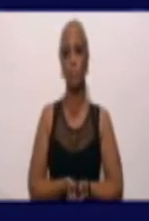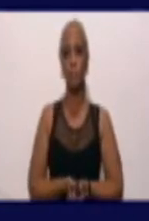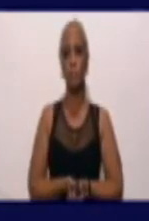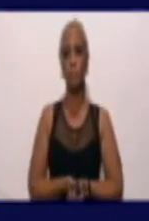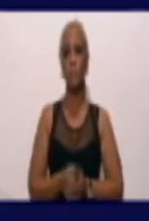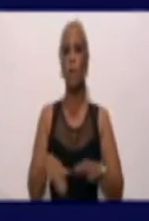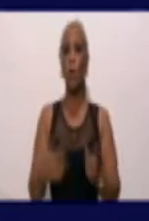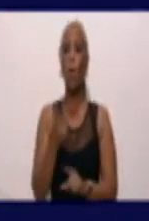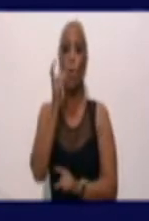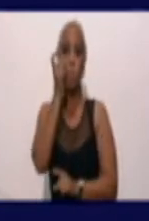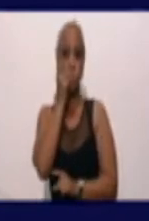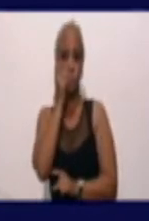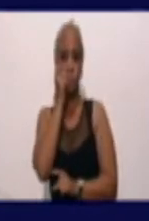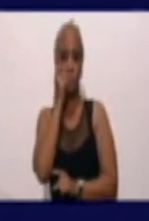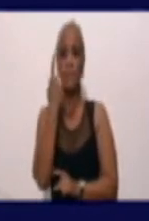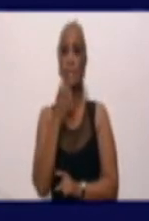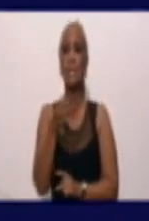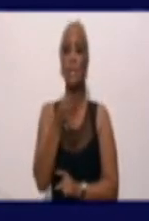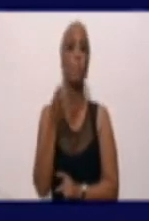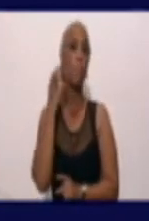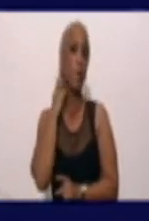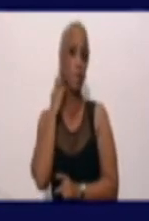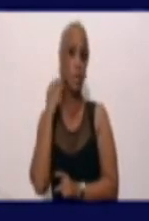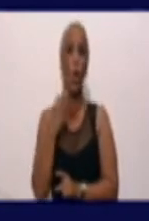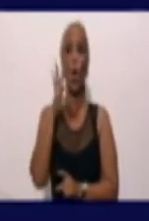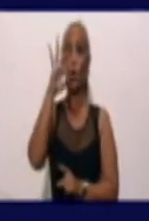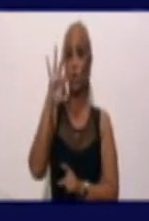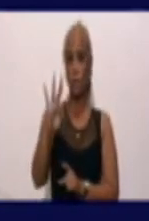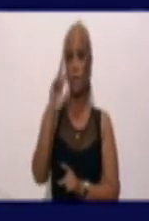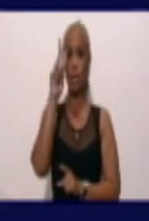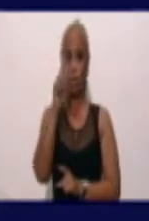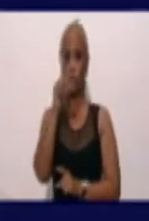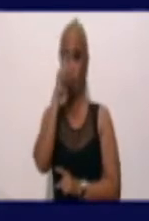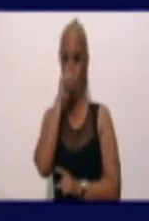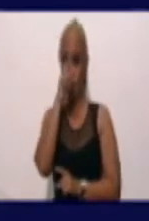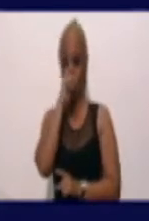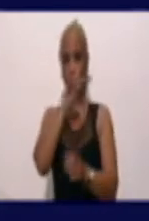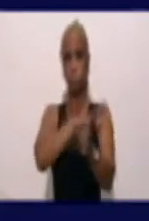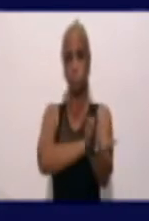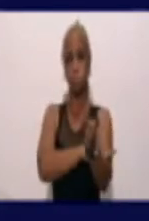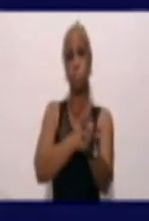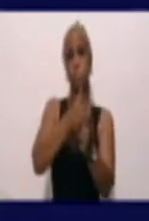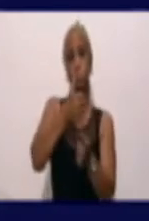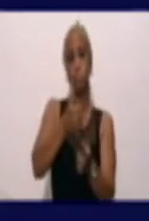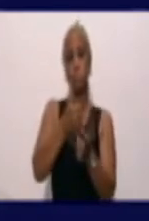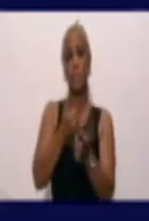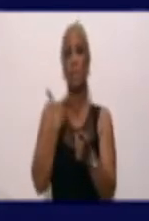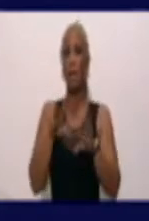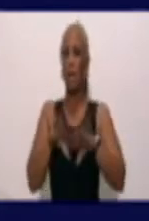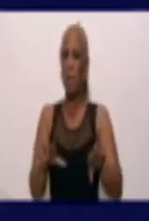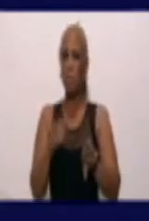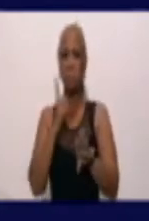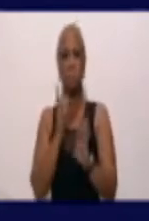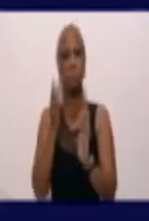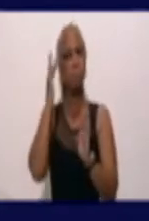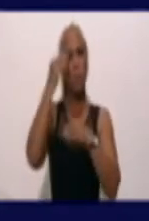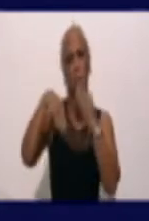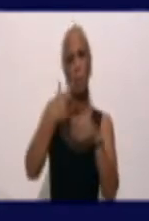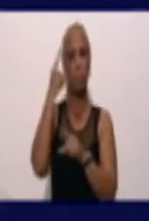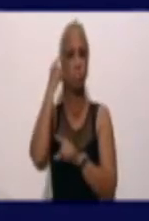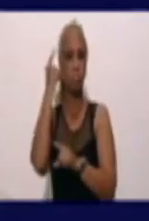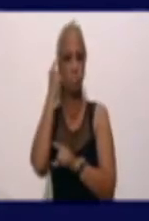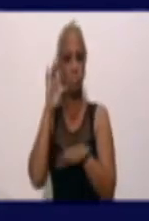Un paciente masculino de Manzanillo también de 82 años, hipertenso, encamado y con una demencia, de un área